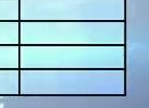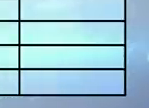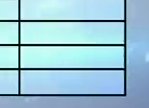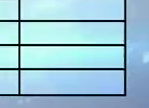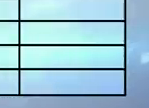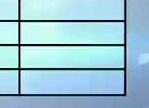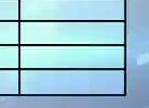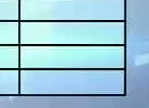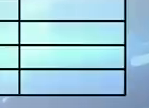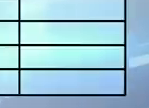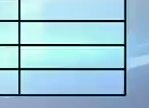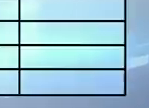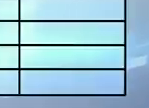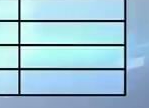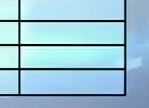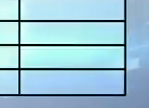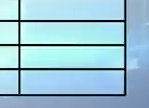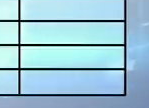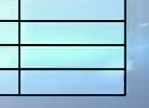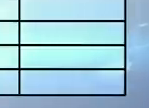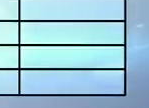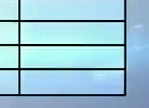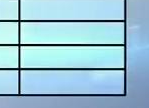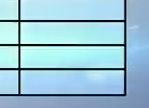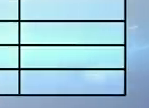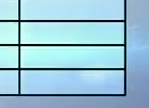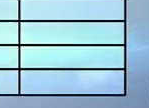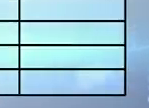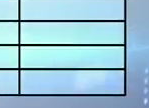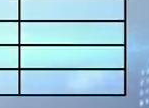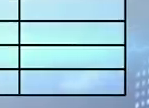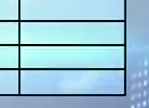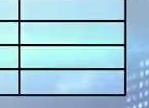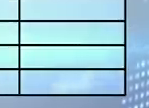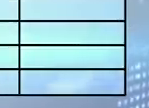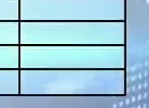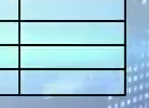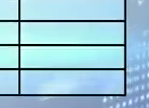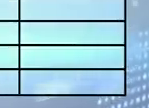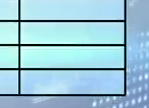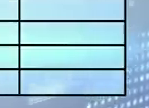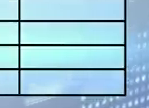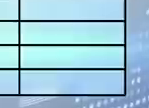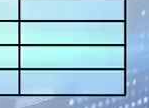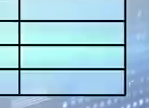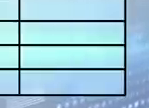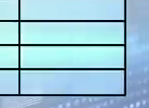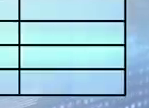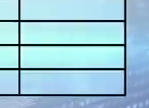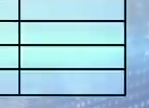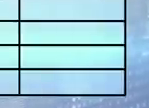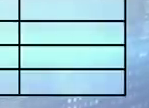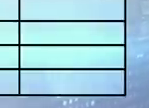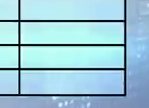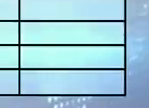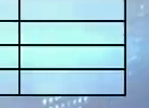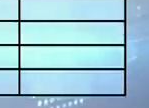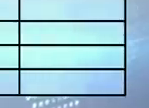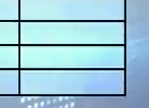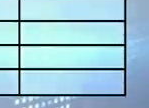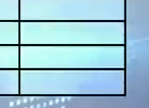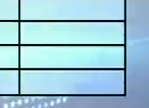mancha, perdón, en el pulmón, es o se trataría de el coronavirus. Ahí está, para que ustedes puedan diferenciar